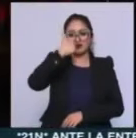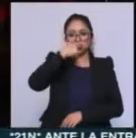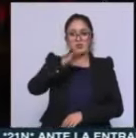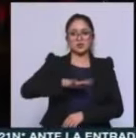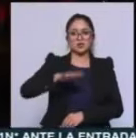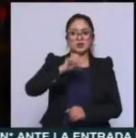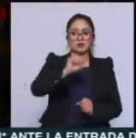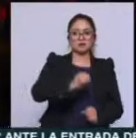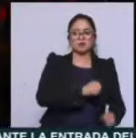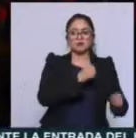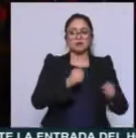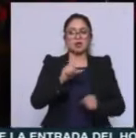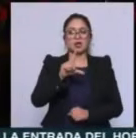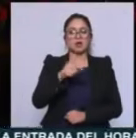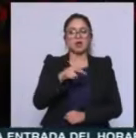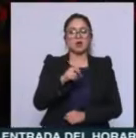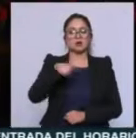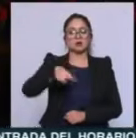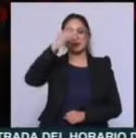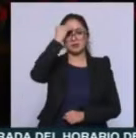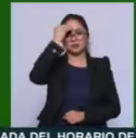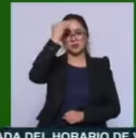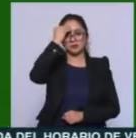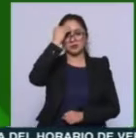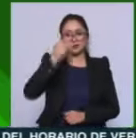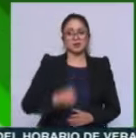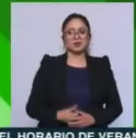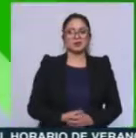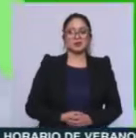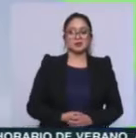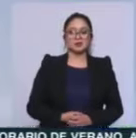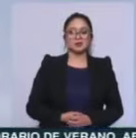noche en el Anchacinema del Lago Mayor del Bosque de Chapultepec.